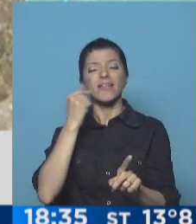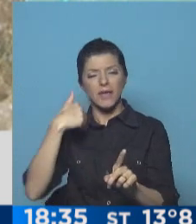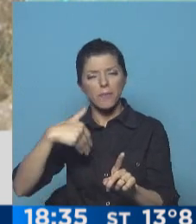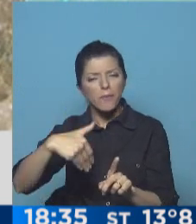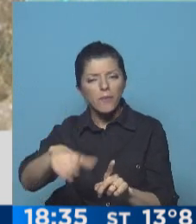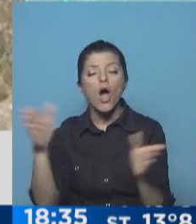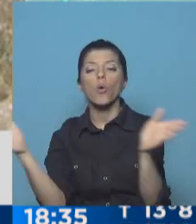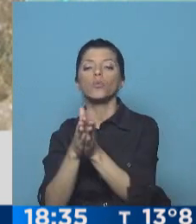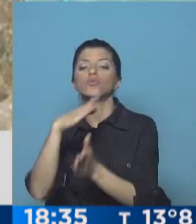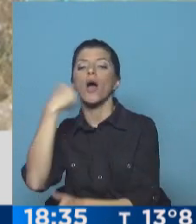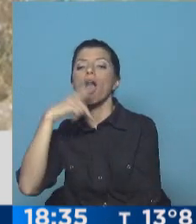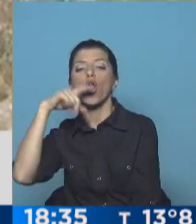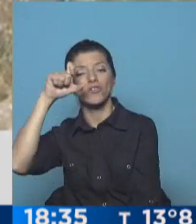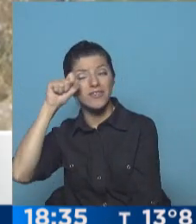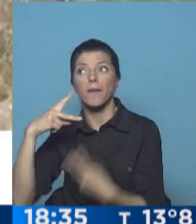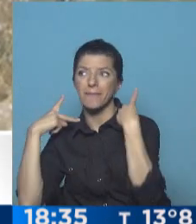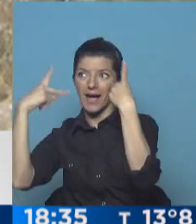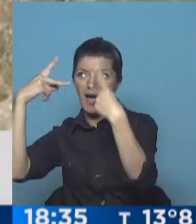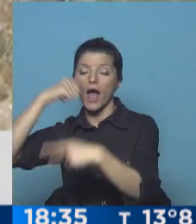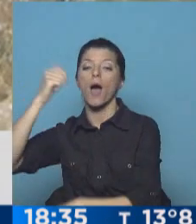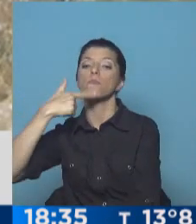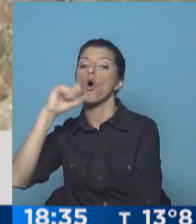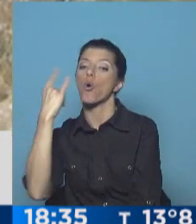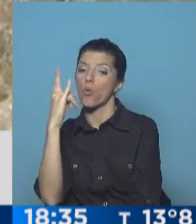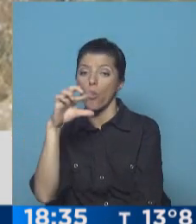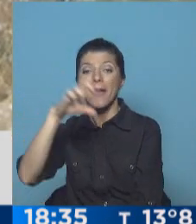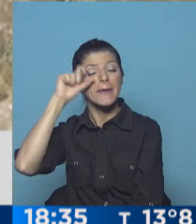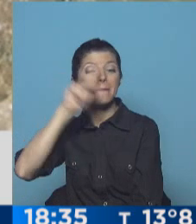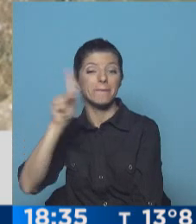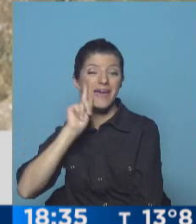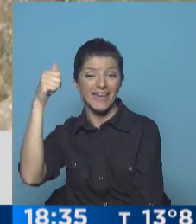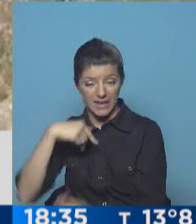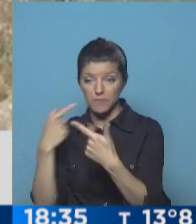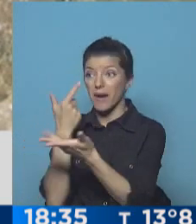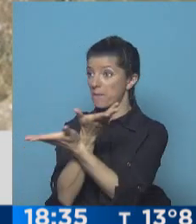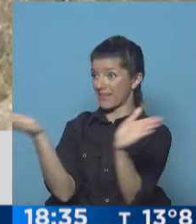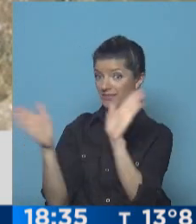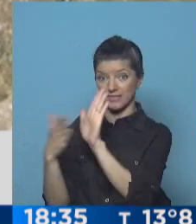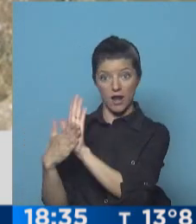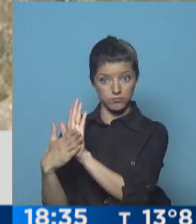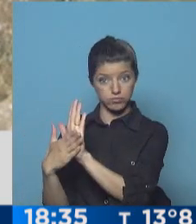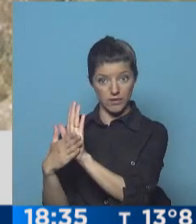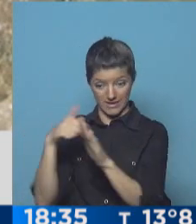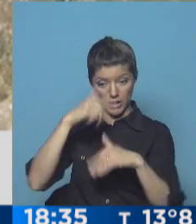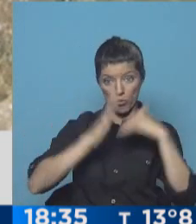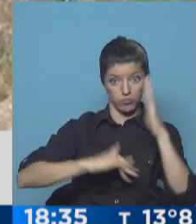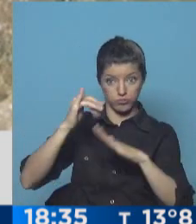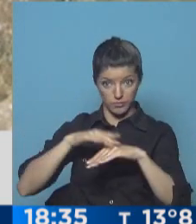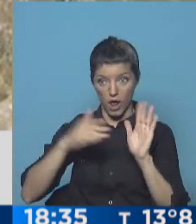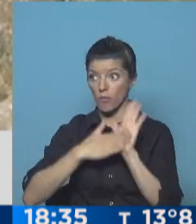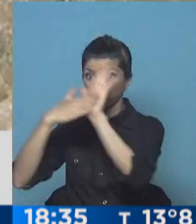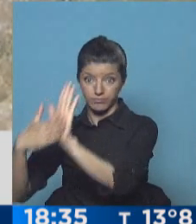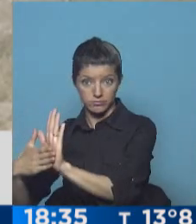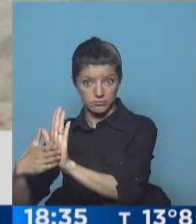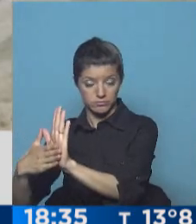José López a Moscú y a Pekín a los efectos de presentar la obra como lo estamos haciendo hoy aquí.